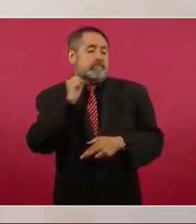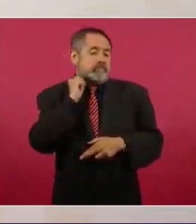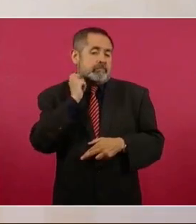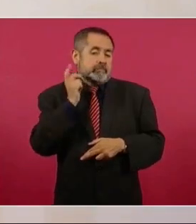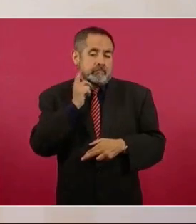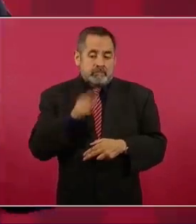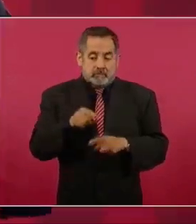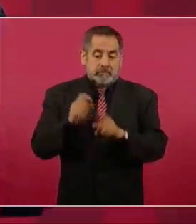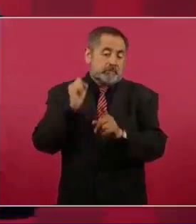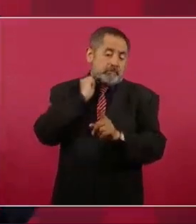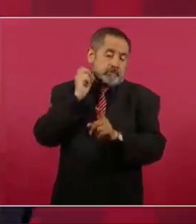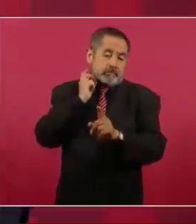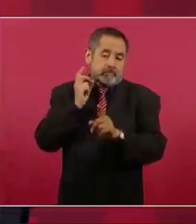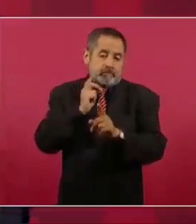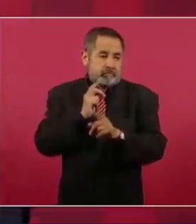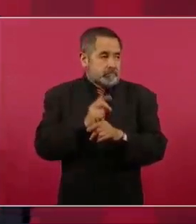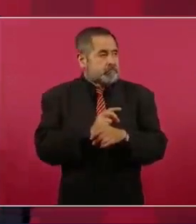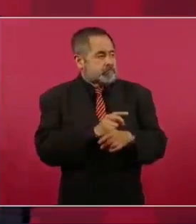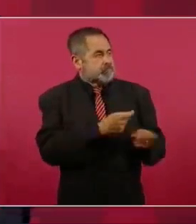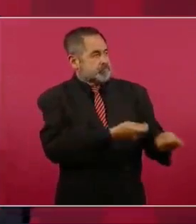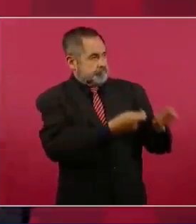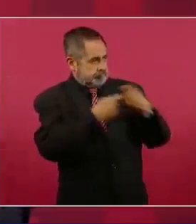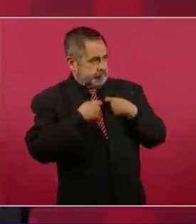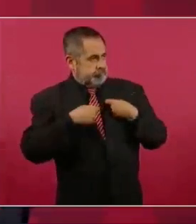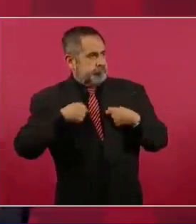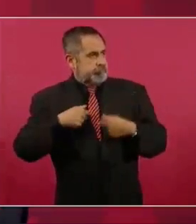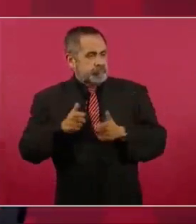un partido,